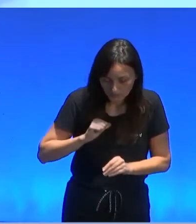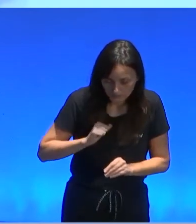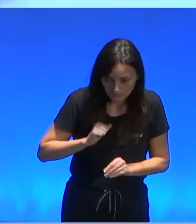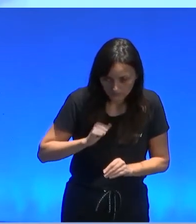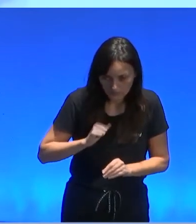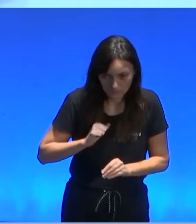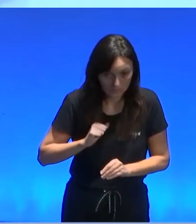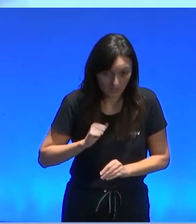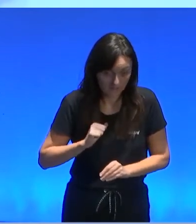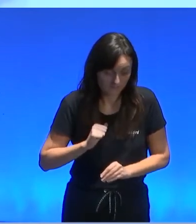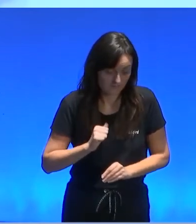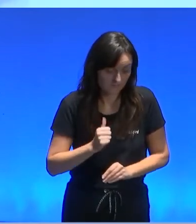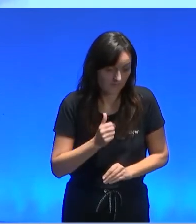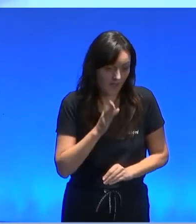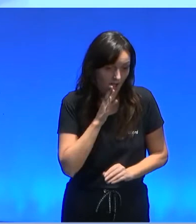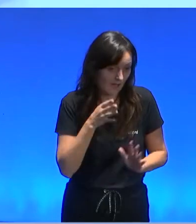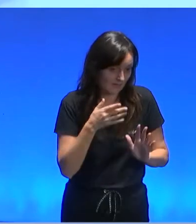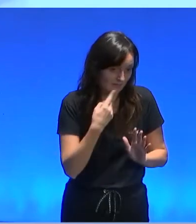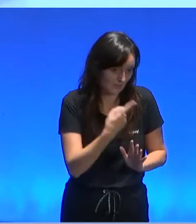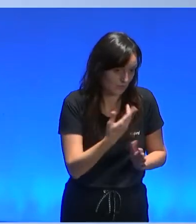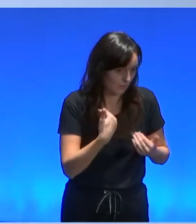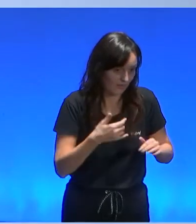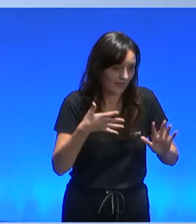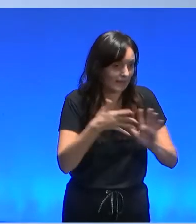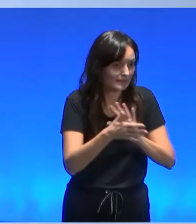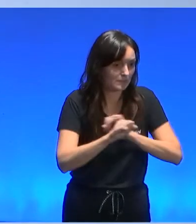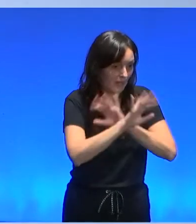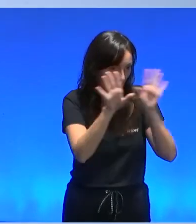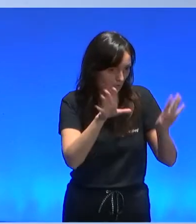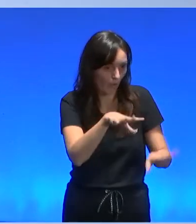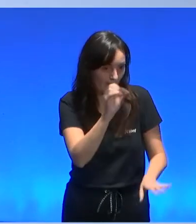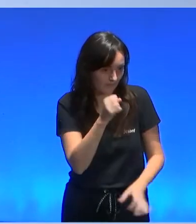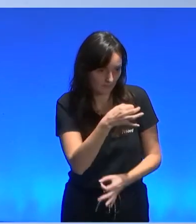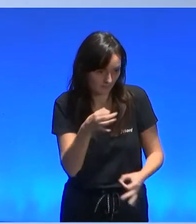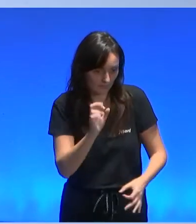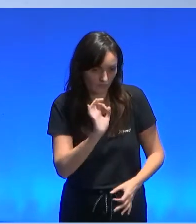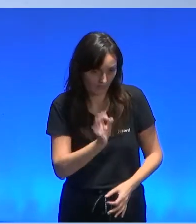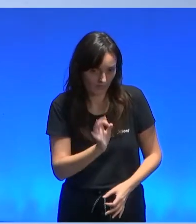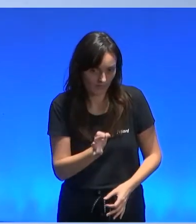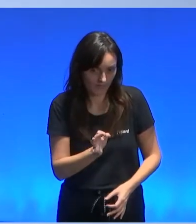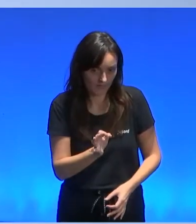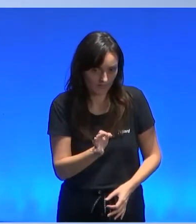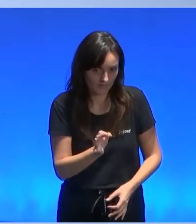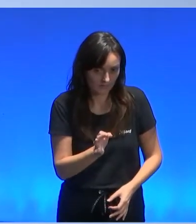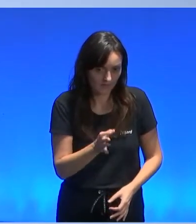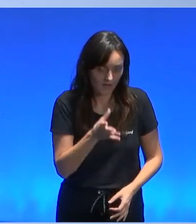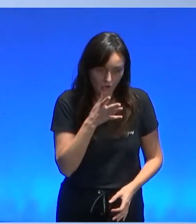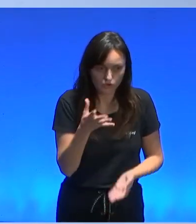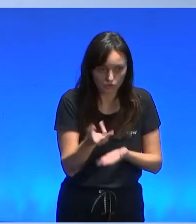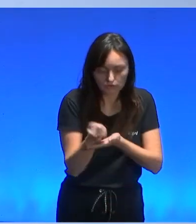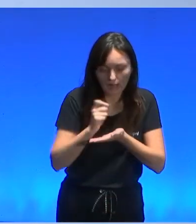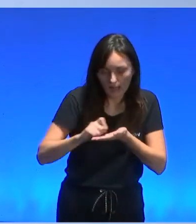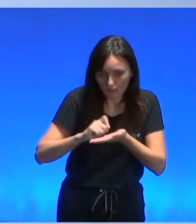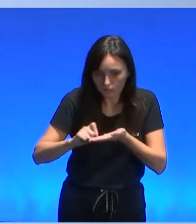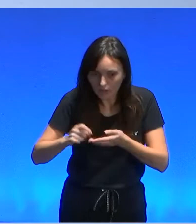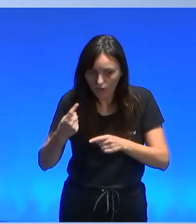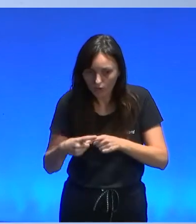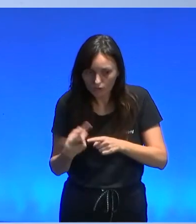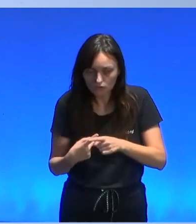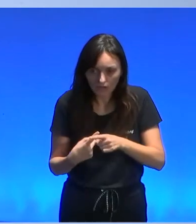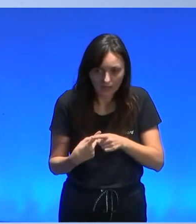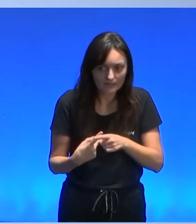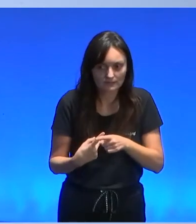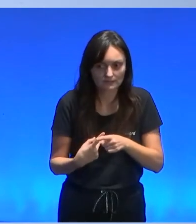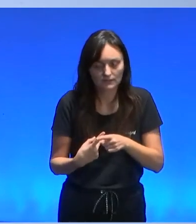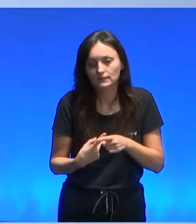muy clarito, ¿eh? Se ha entendido bastante, bastante bien, ¿verdad? Ahora yo creo que todo el mundo que tomaba notas, creo que más que apuntes